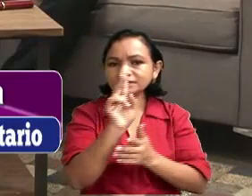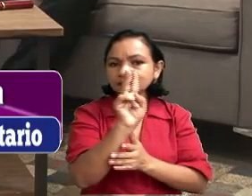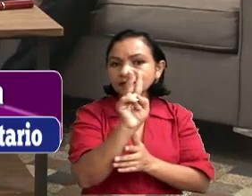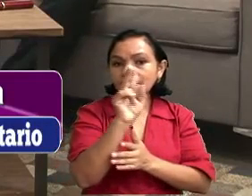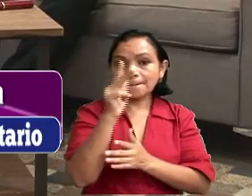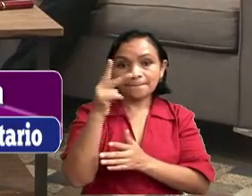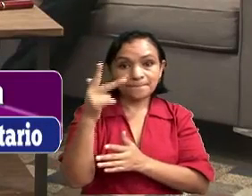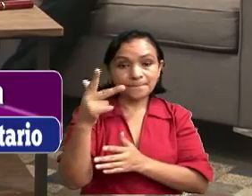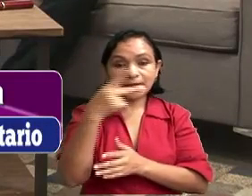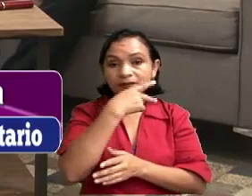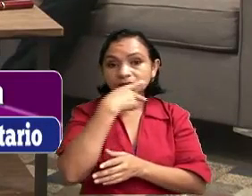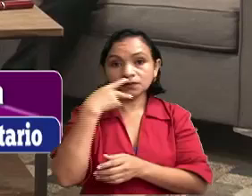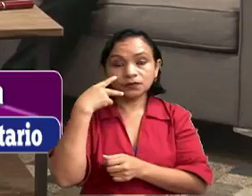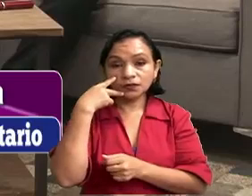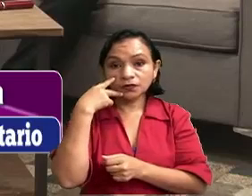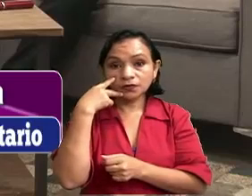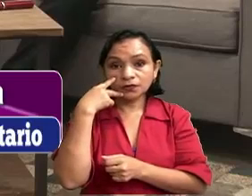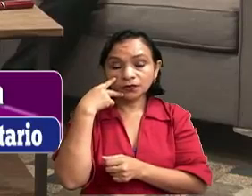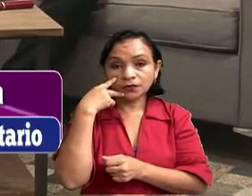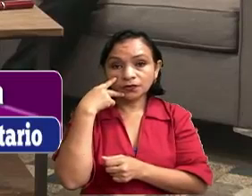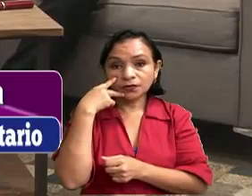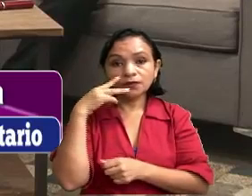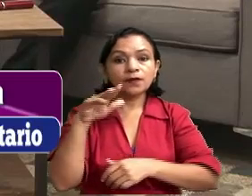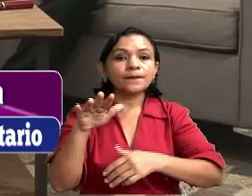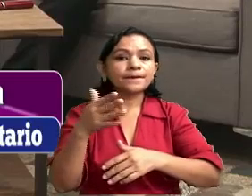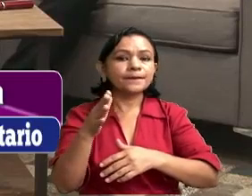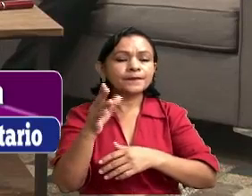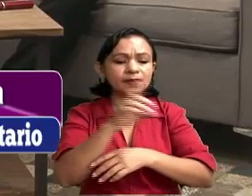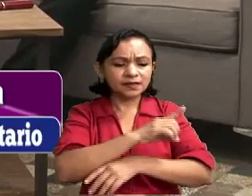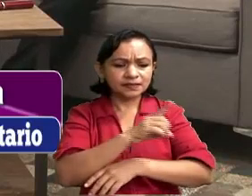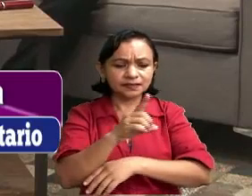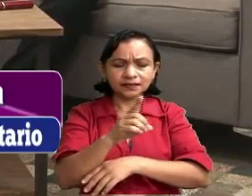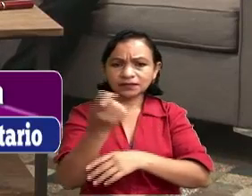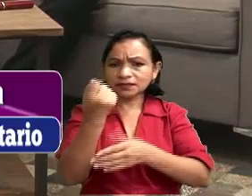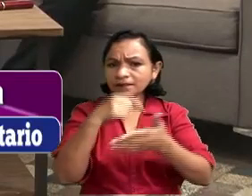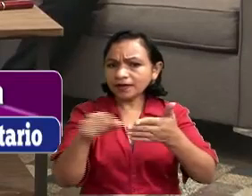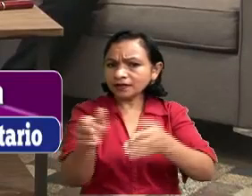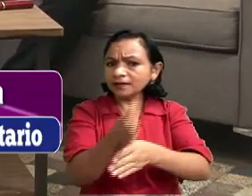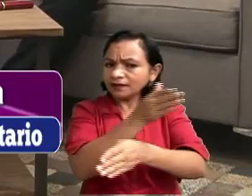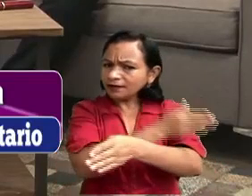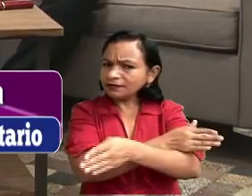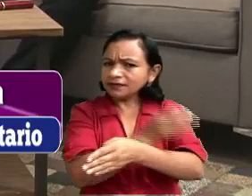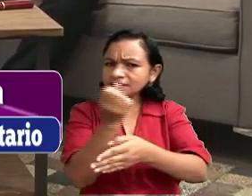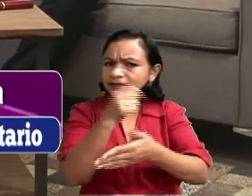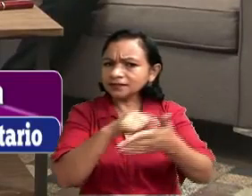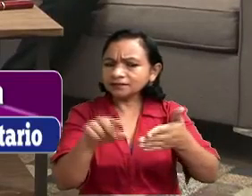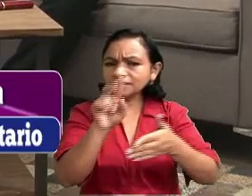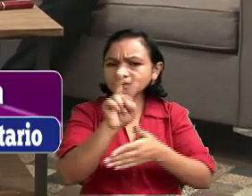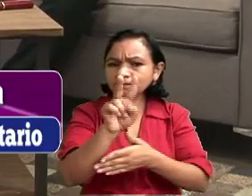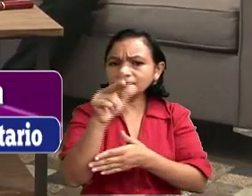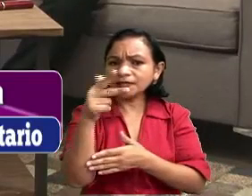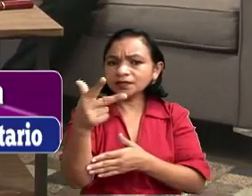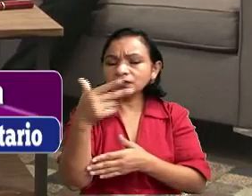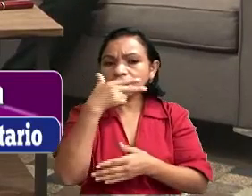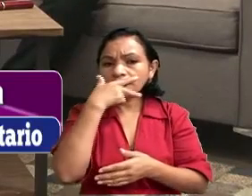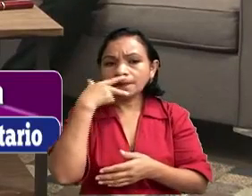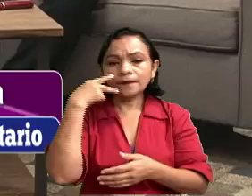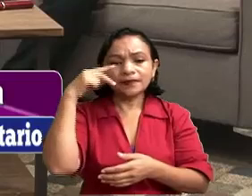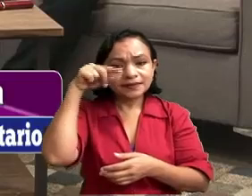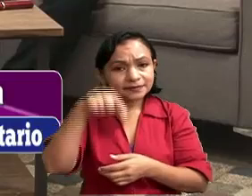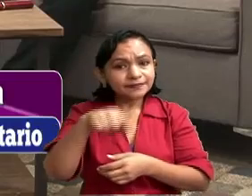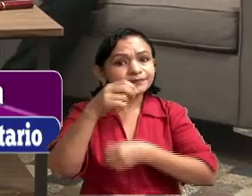de junio, o sea, hace pocos días, una semana, al 28 de junio de este